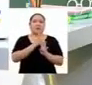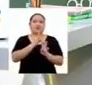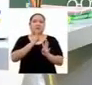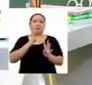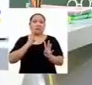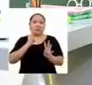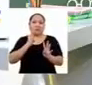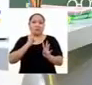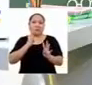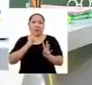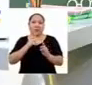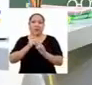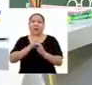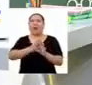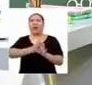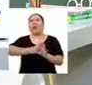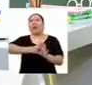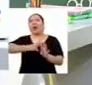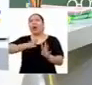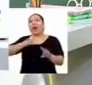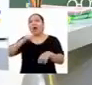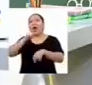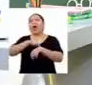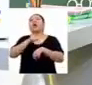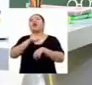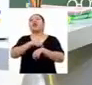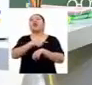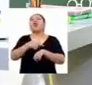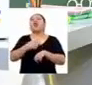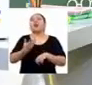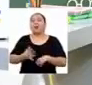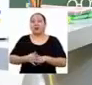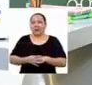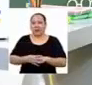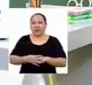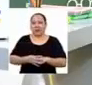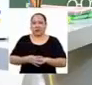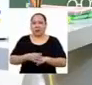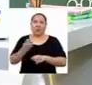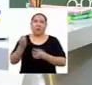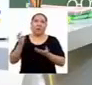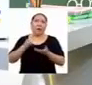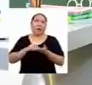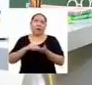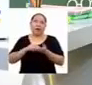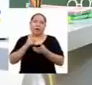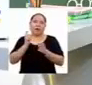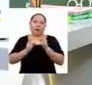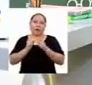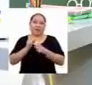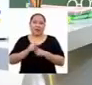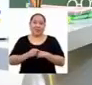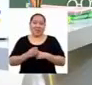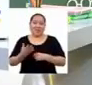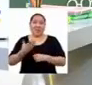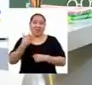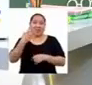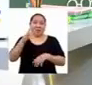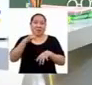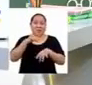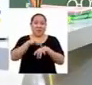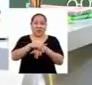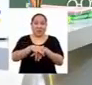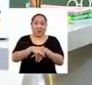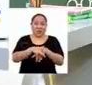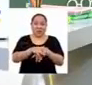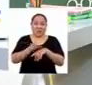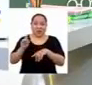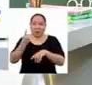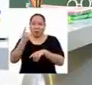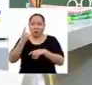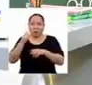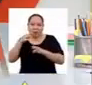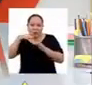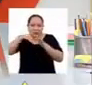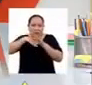más larga y hay más personas, por lo cual procuramos ir temprano para ser los primeros en entrar al